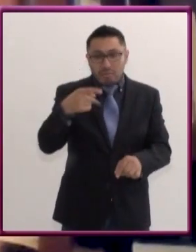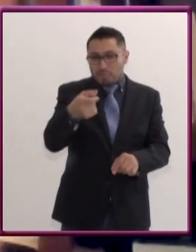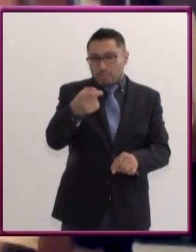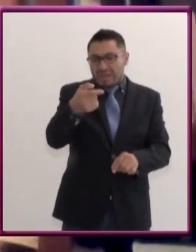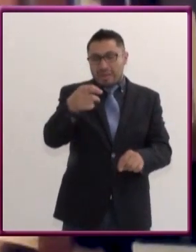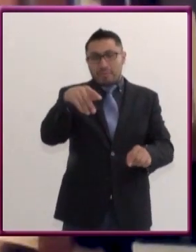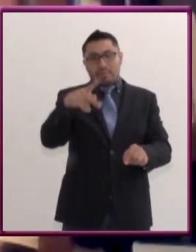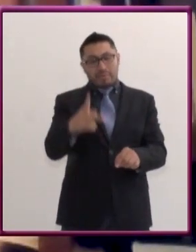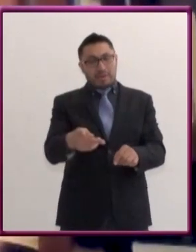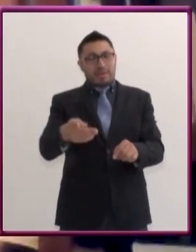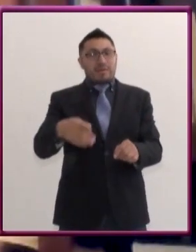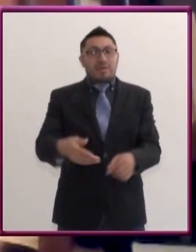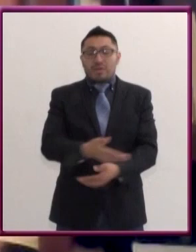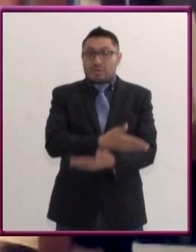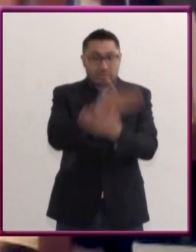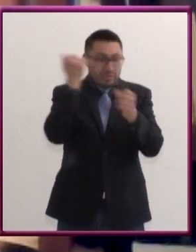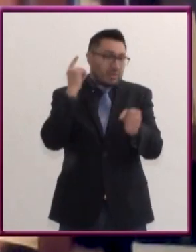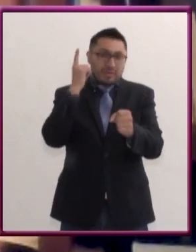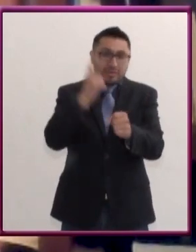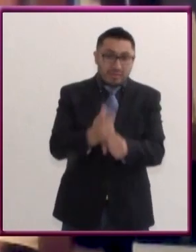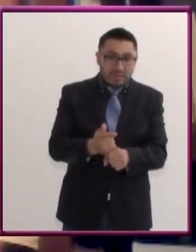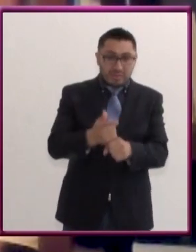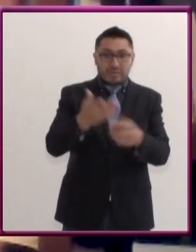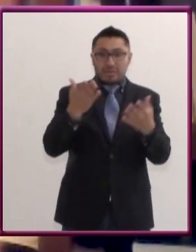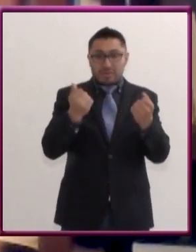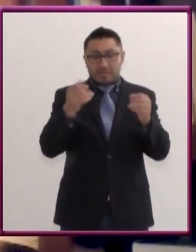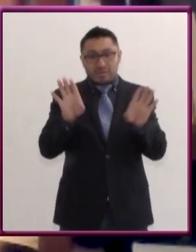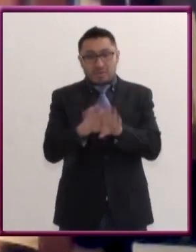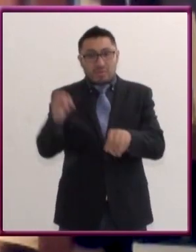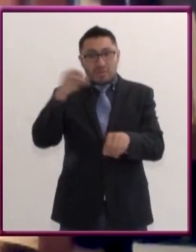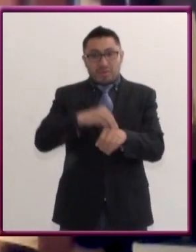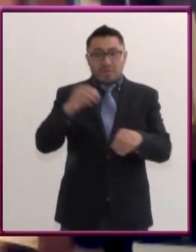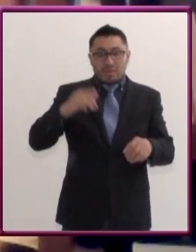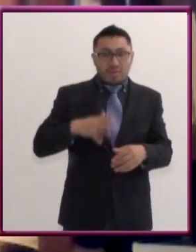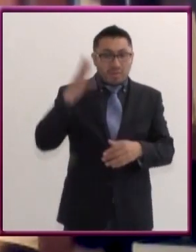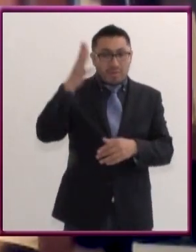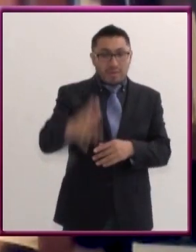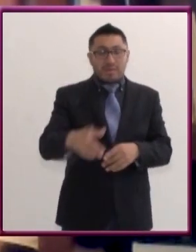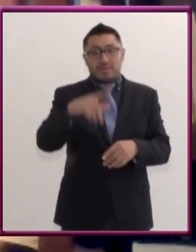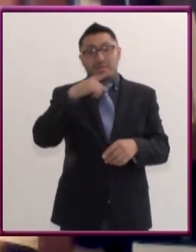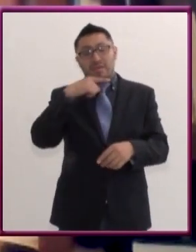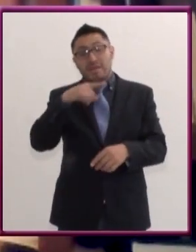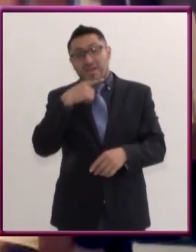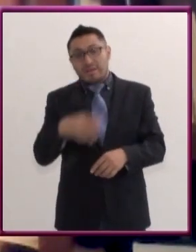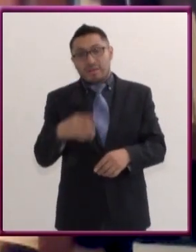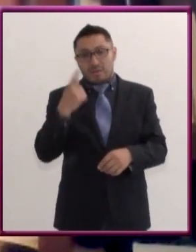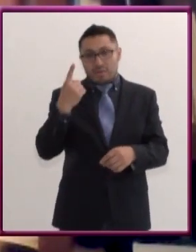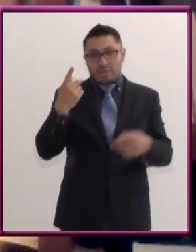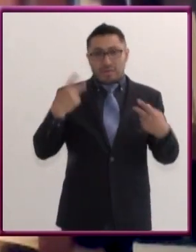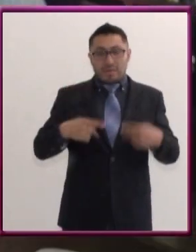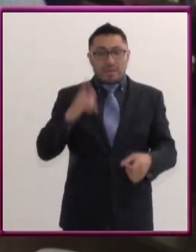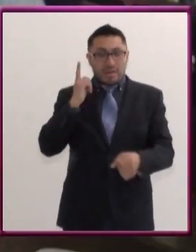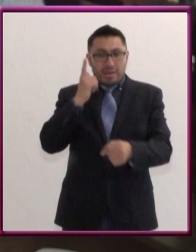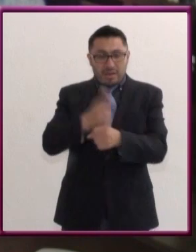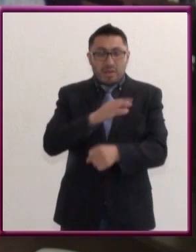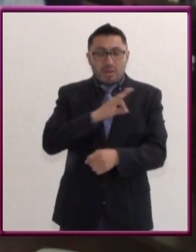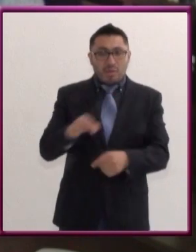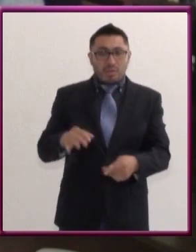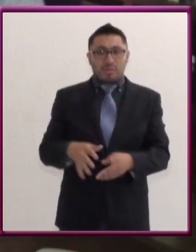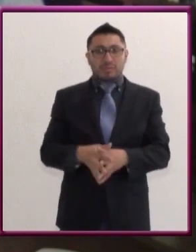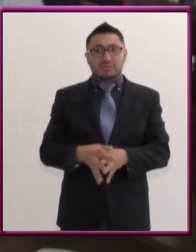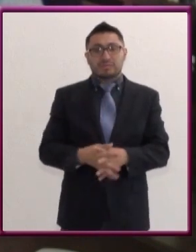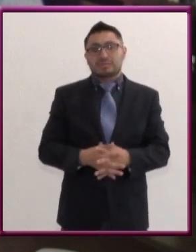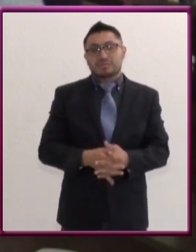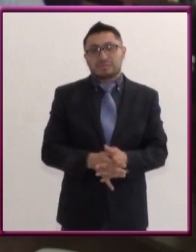un comportamiento a la larga de ese movimiento del lápiz que uno pueda